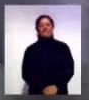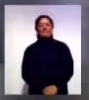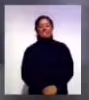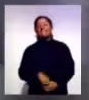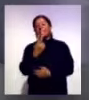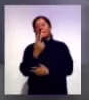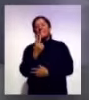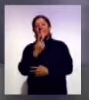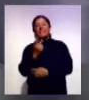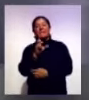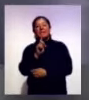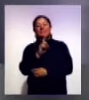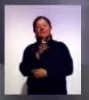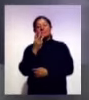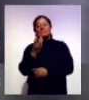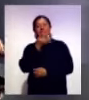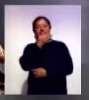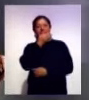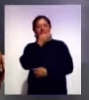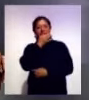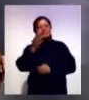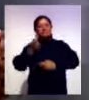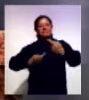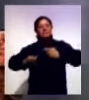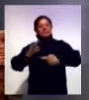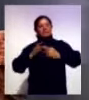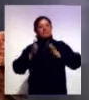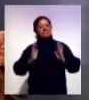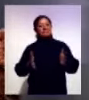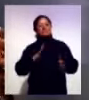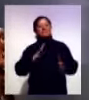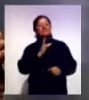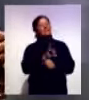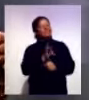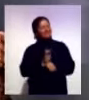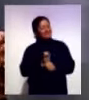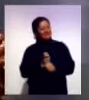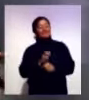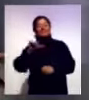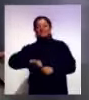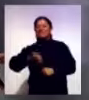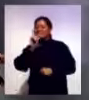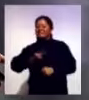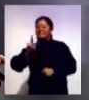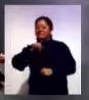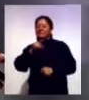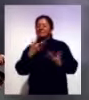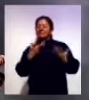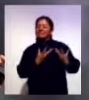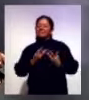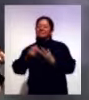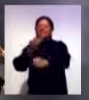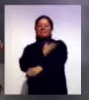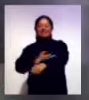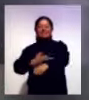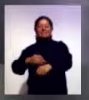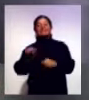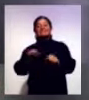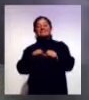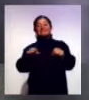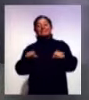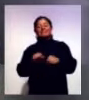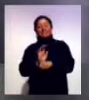Las 2 de la tarde con 33 minutos, estamos de regreso y le tenemos una invitación. Ya es viernes, vaya con su familia a la sala de cine Miguel